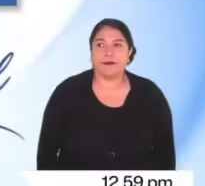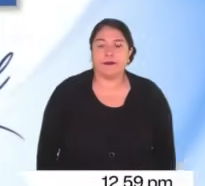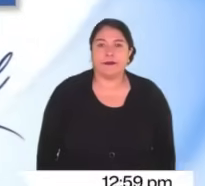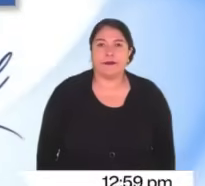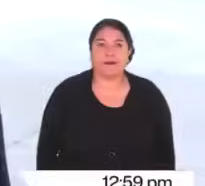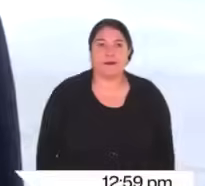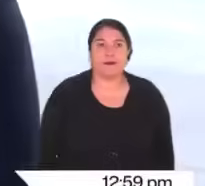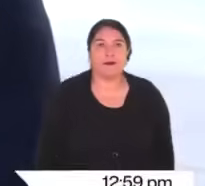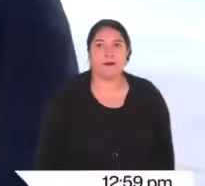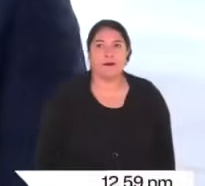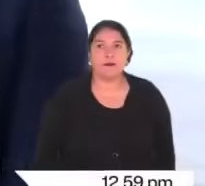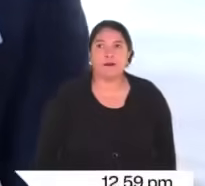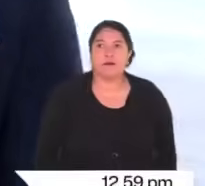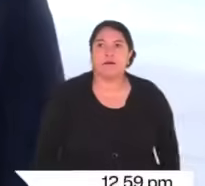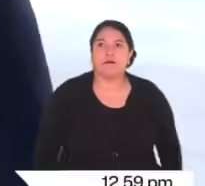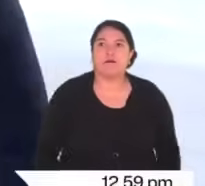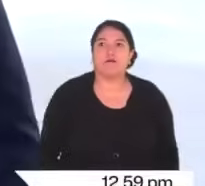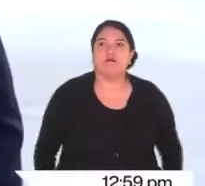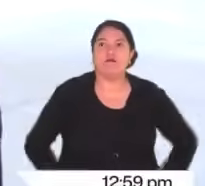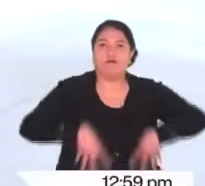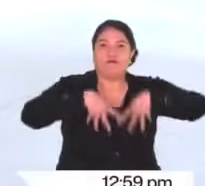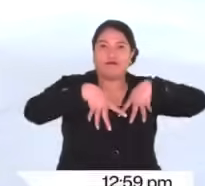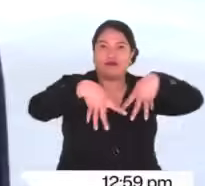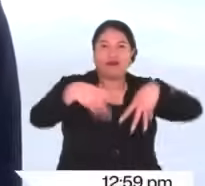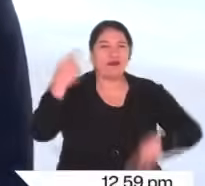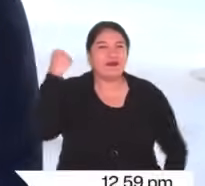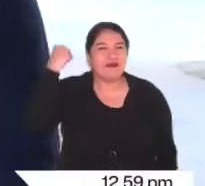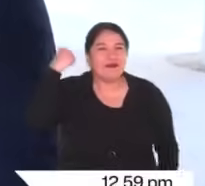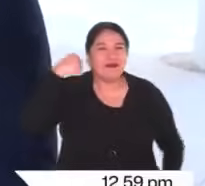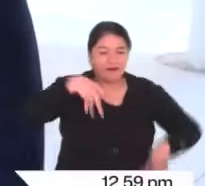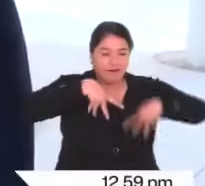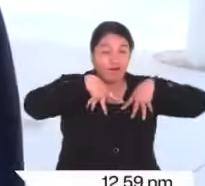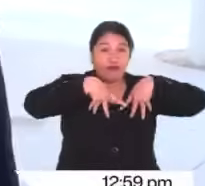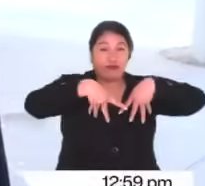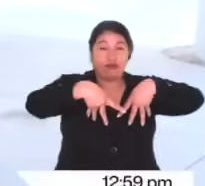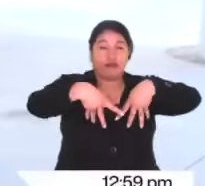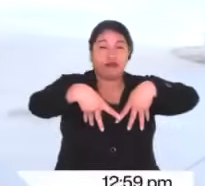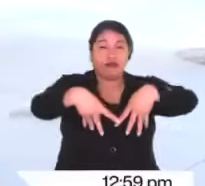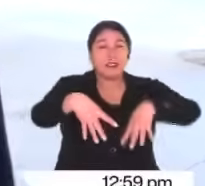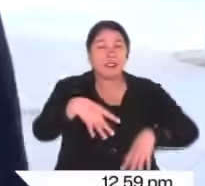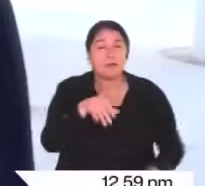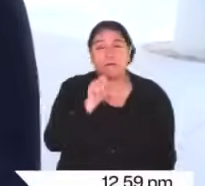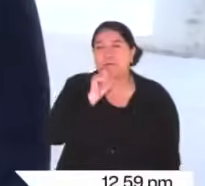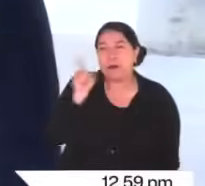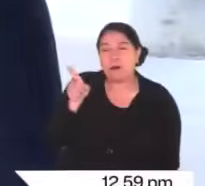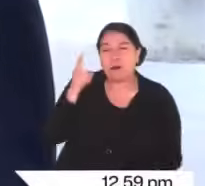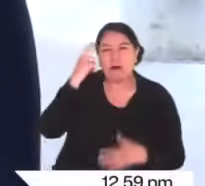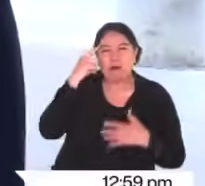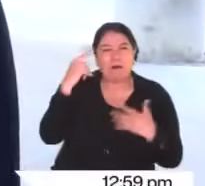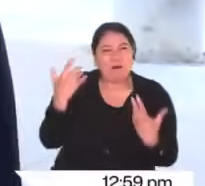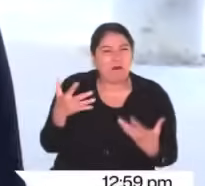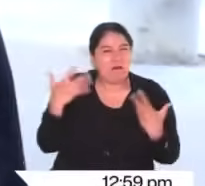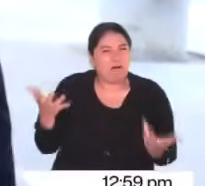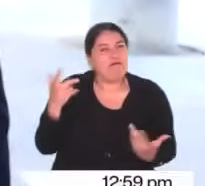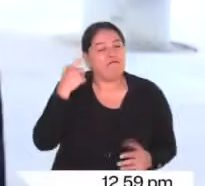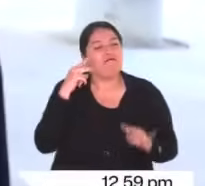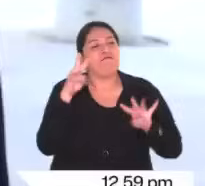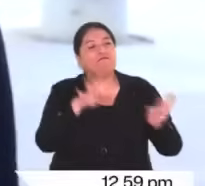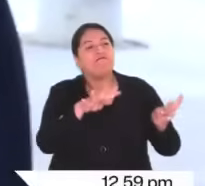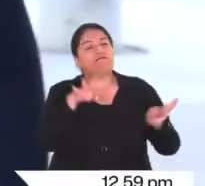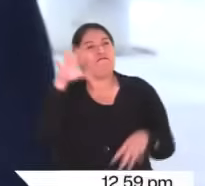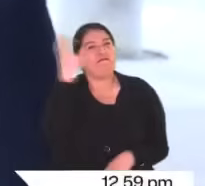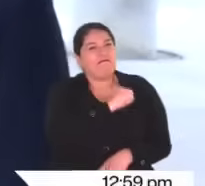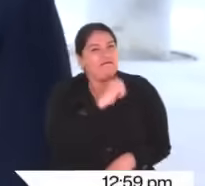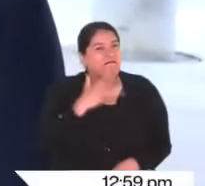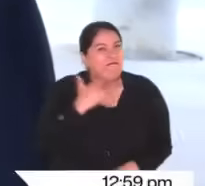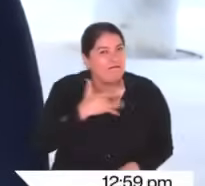país las marchas de el fin de semana pasado presidente Duque Qué le inspiran qué le